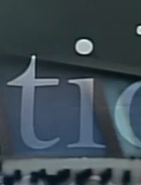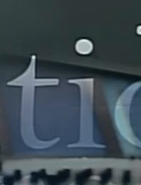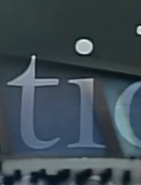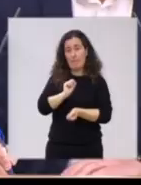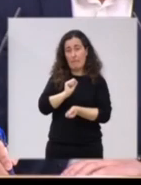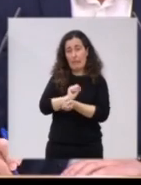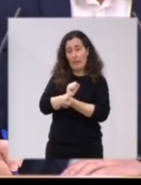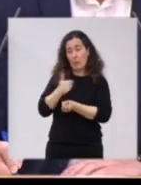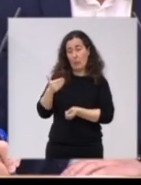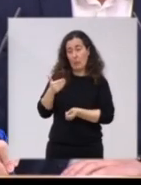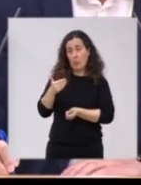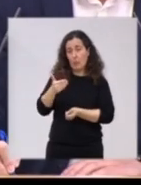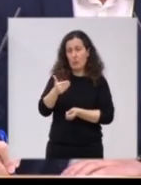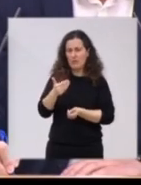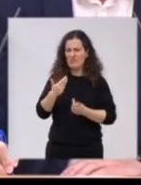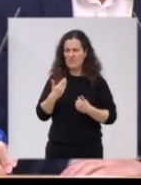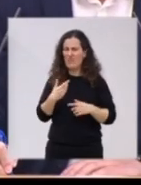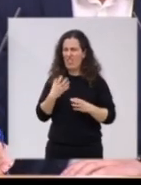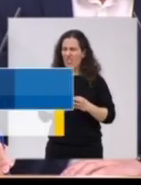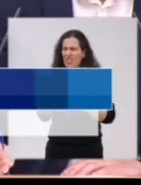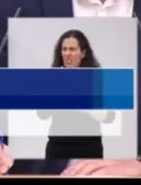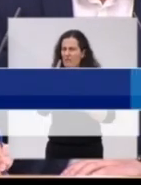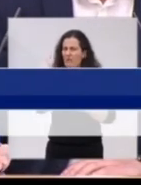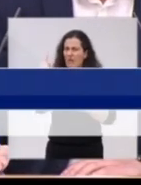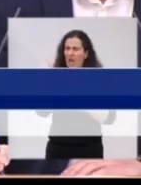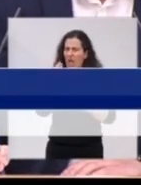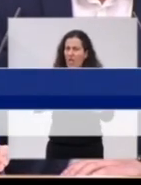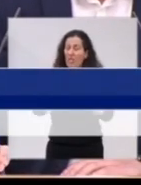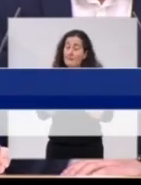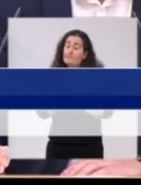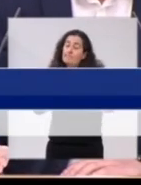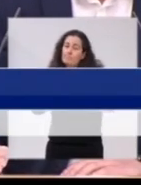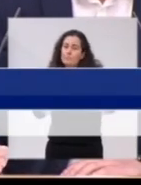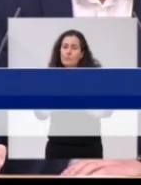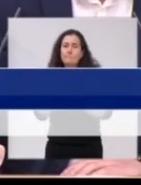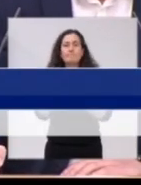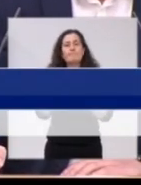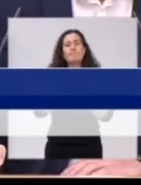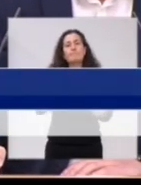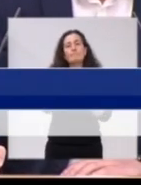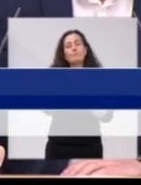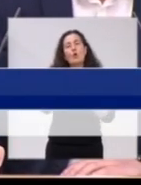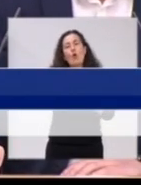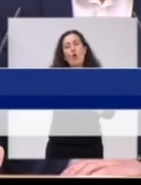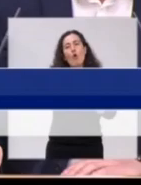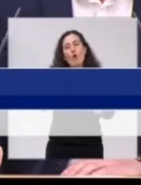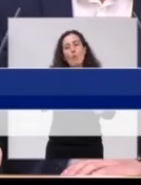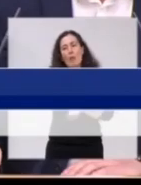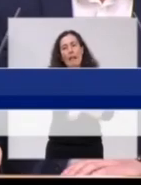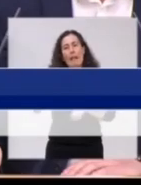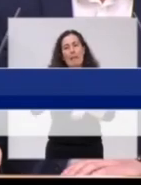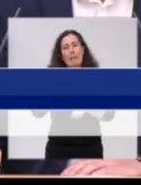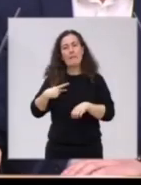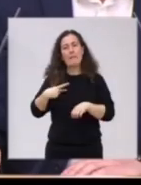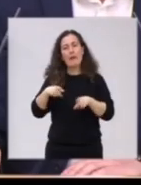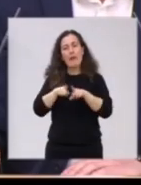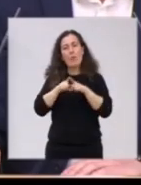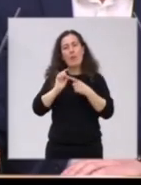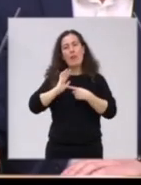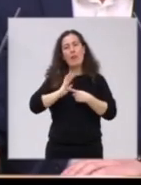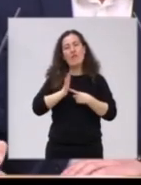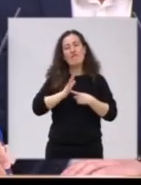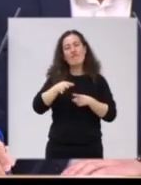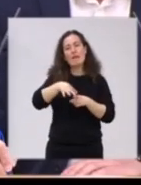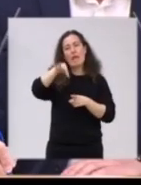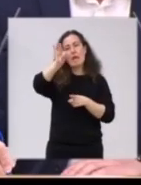abril. Vamos a solicitar al Gobierno de Cantabria la declaración de fiesta de interés turístico regional